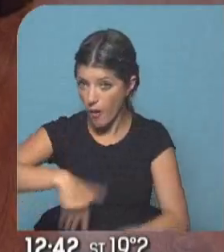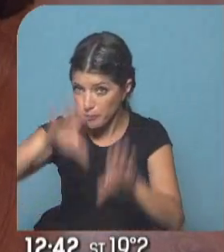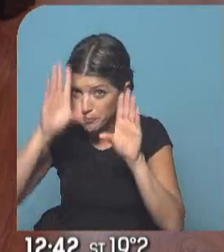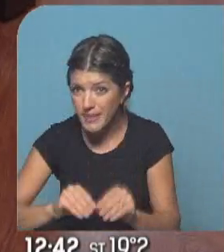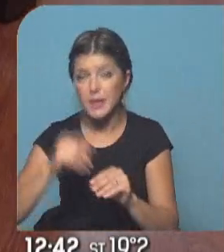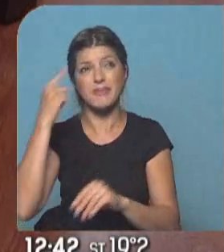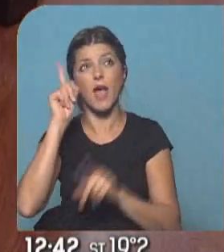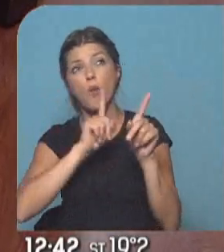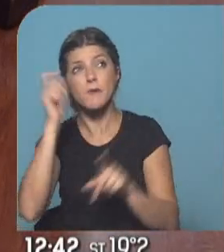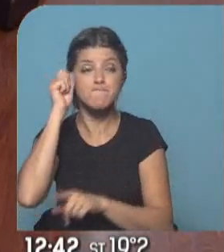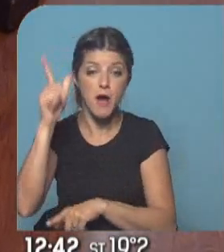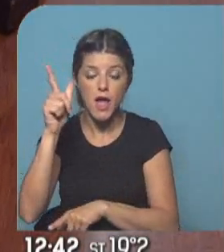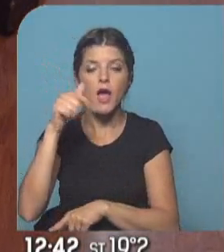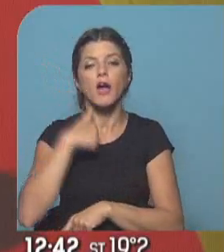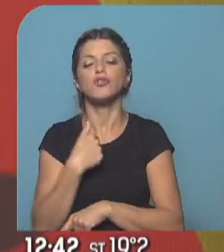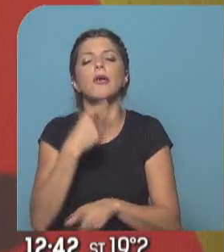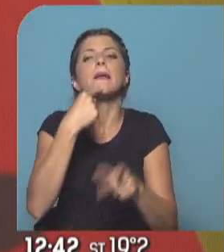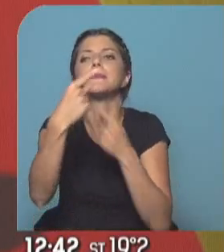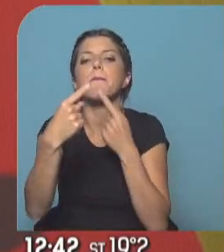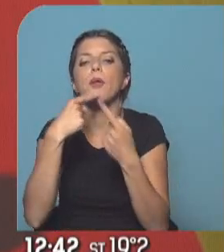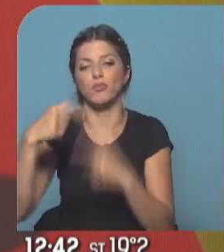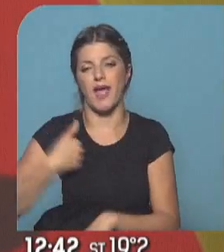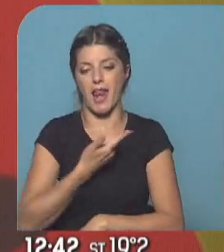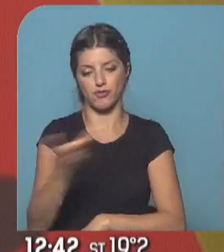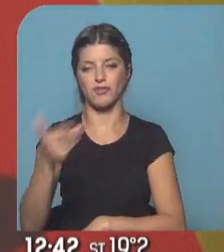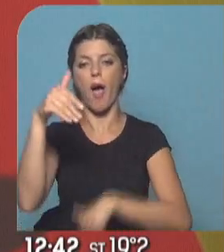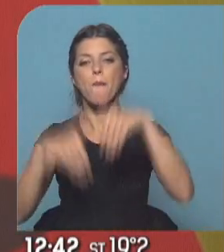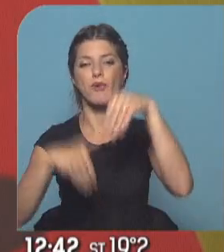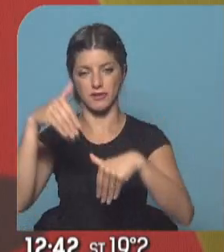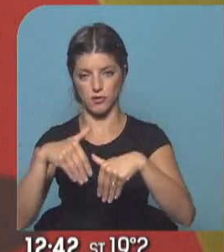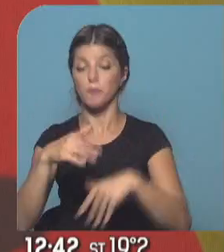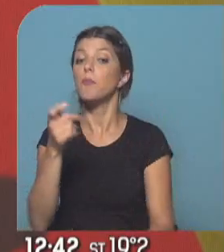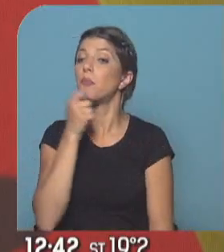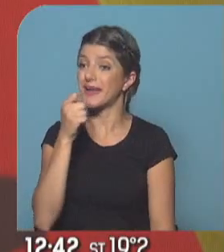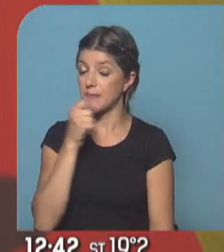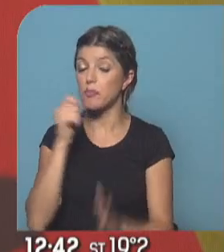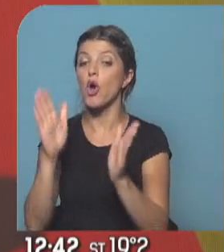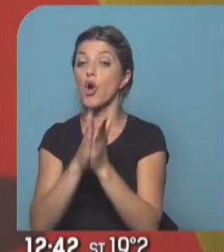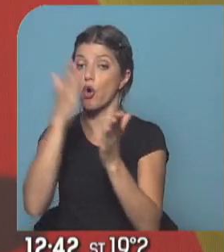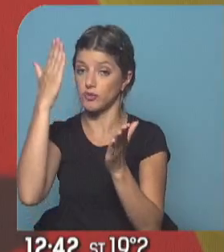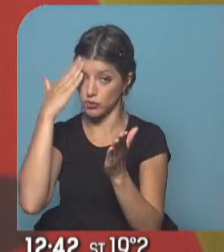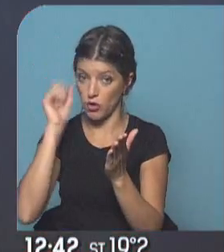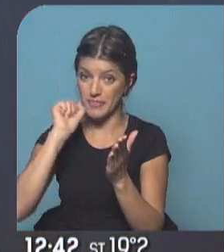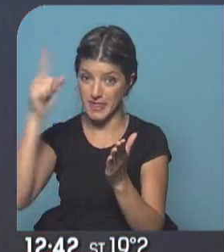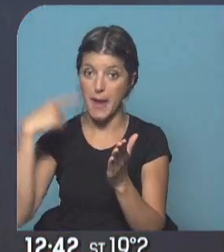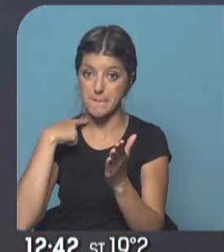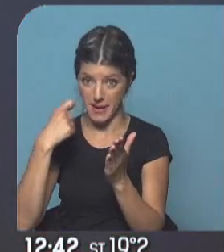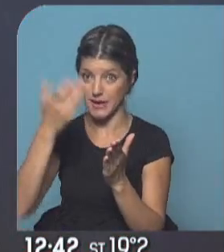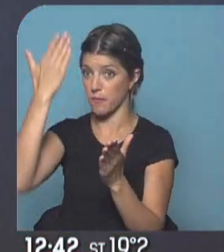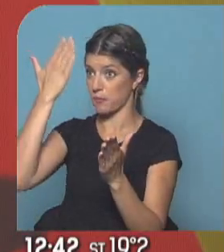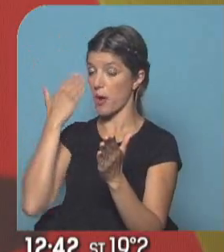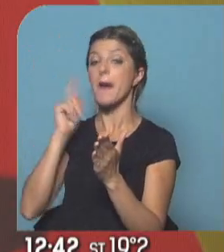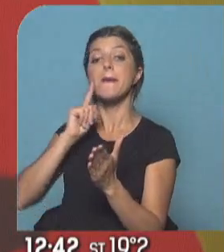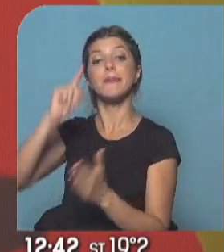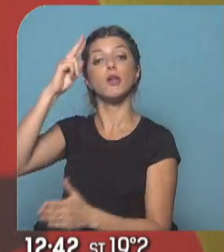idea, y eso se valida mediante la convocatoria a un plebiscito. Por ejemplo, la Constitución española del 78 ya había